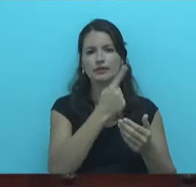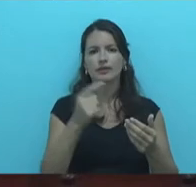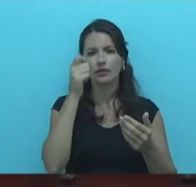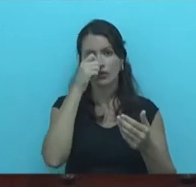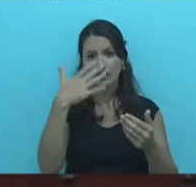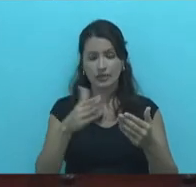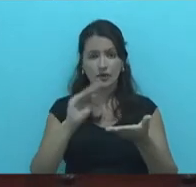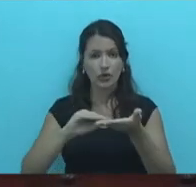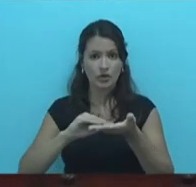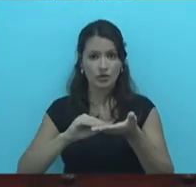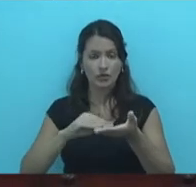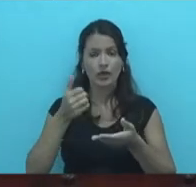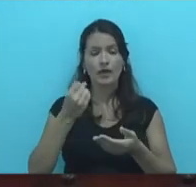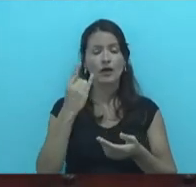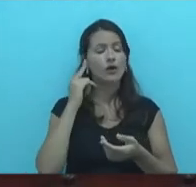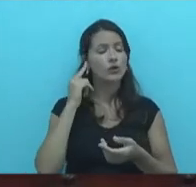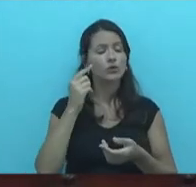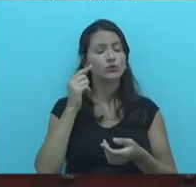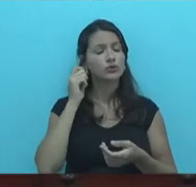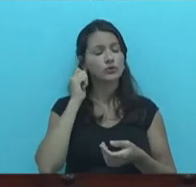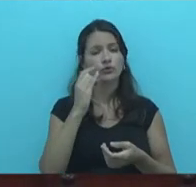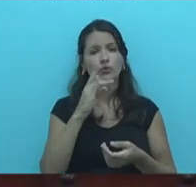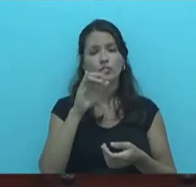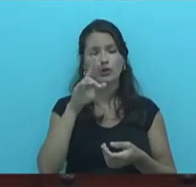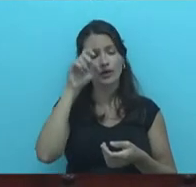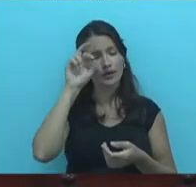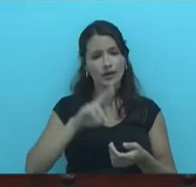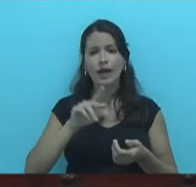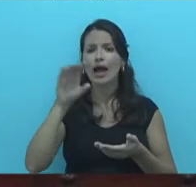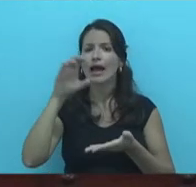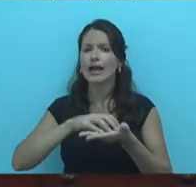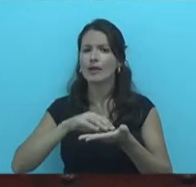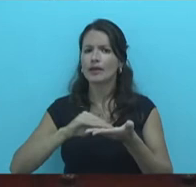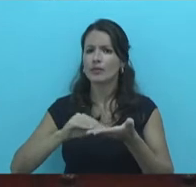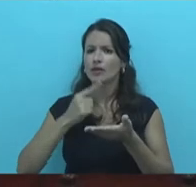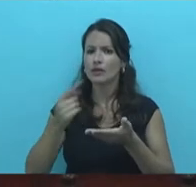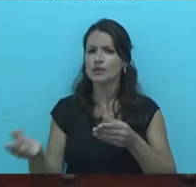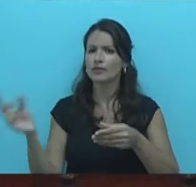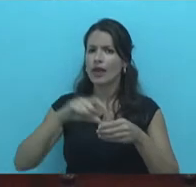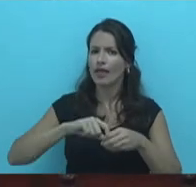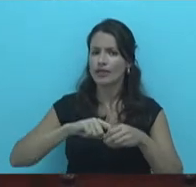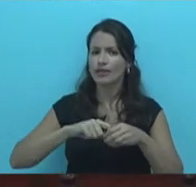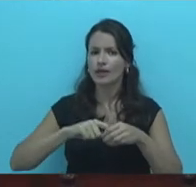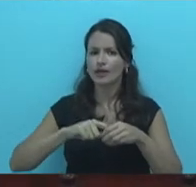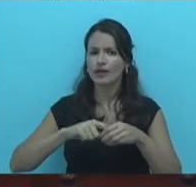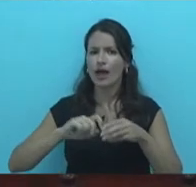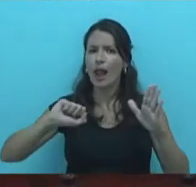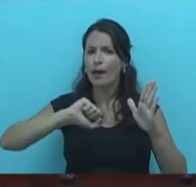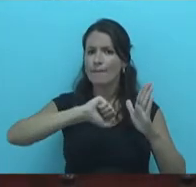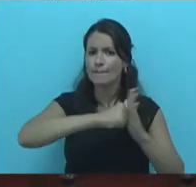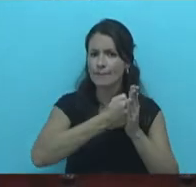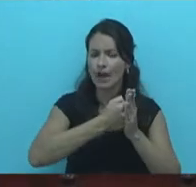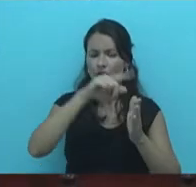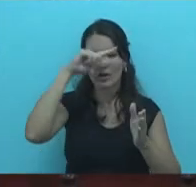36.125 de la diputada Silvia Ausburger, por el cual esta Cámara resuelve adherir al paro internacional de mujeres